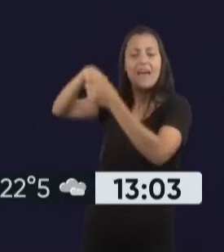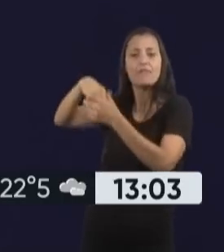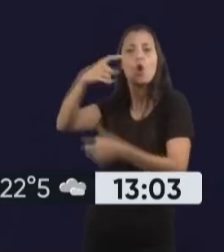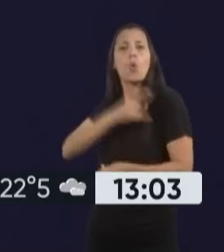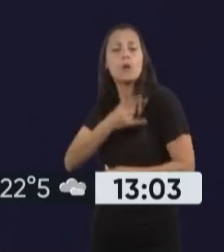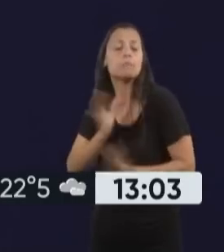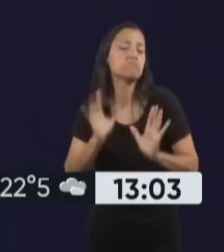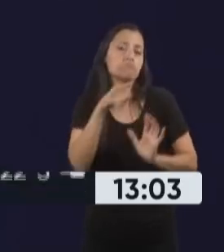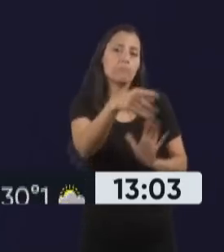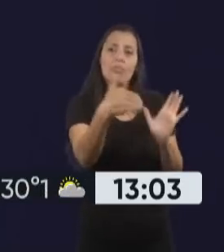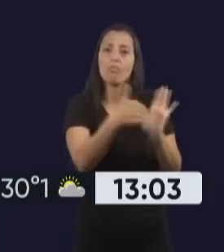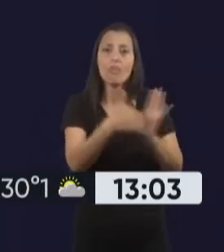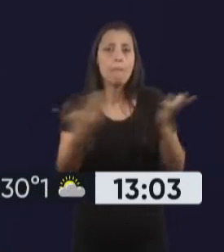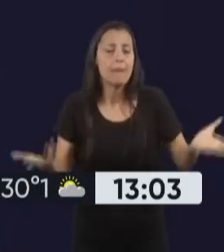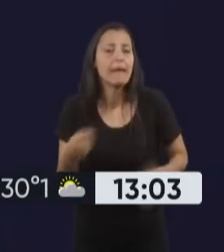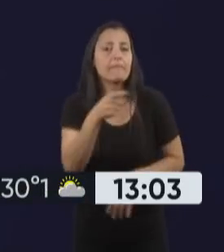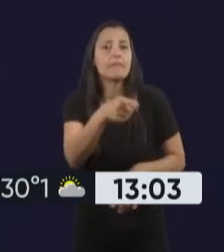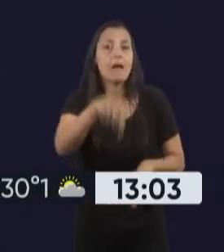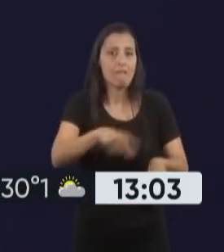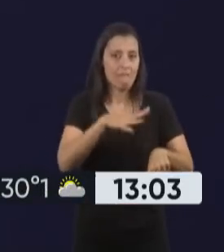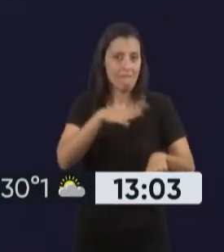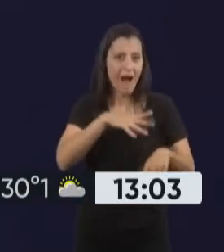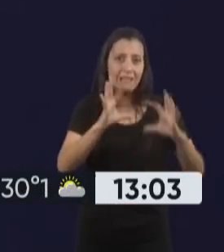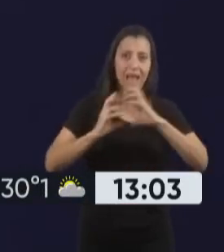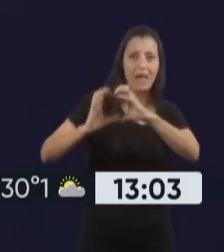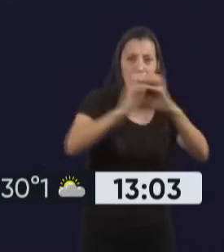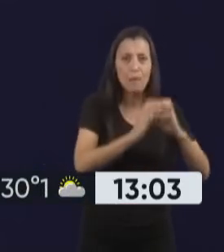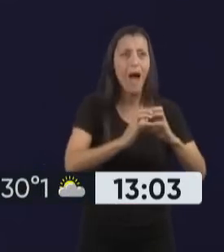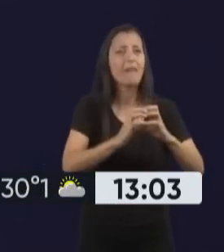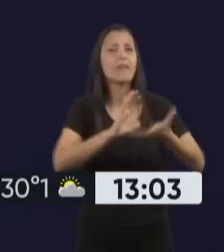caso será una discusión que todavía no está terminada y que será